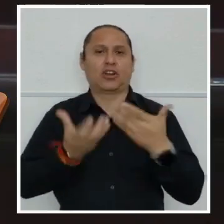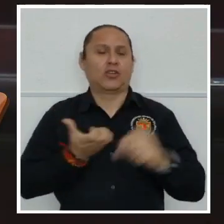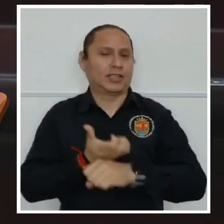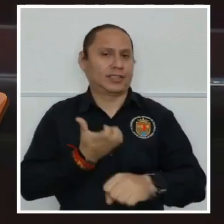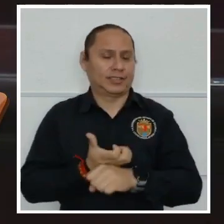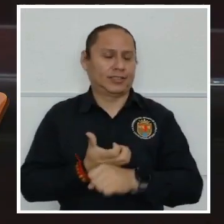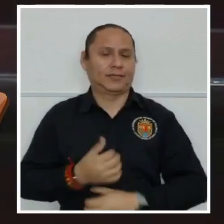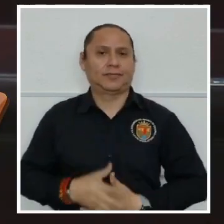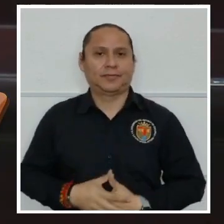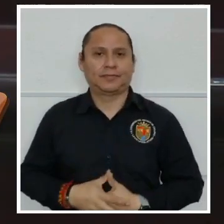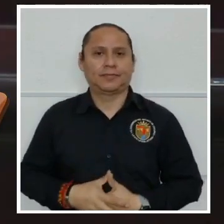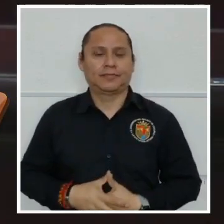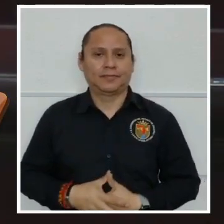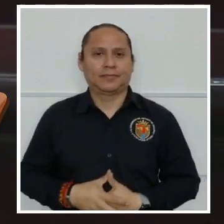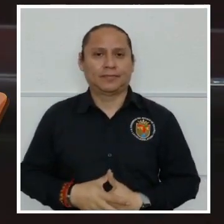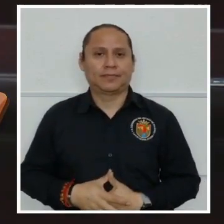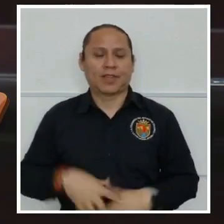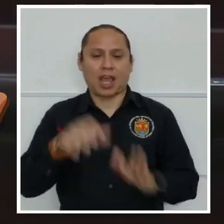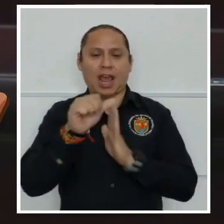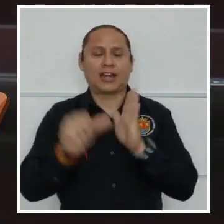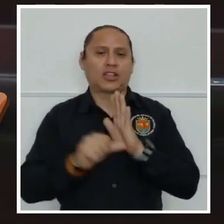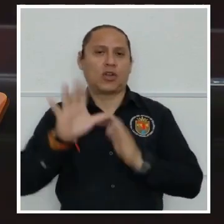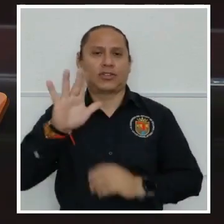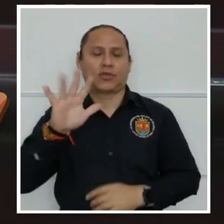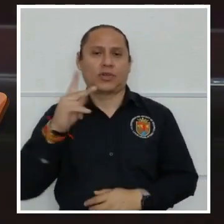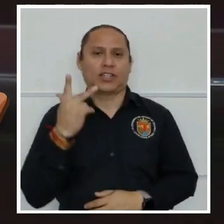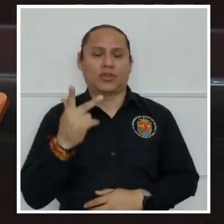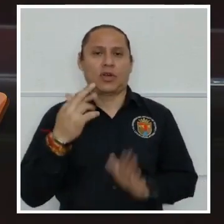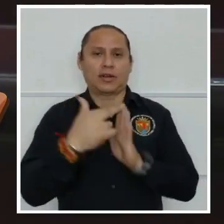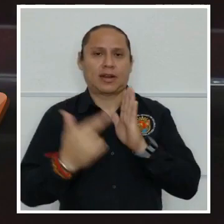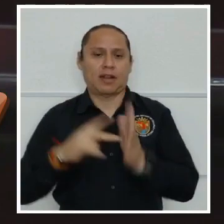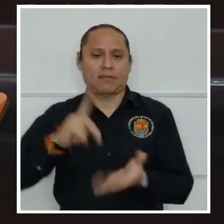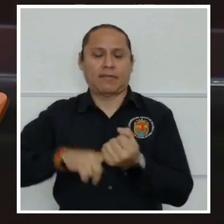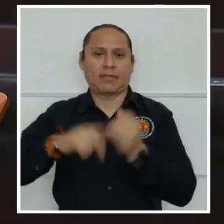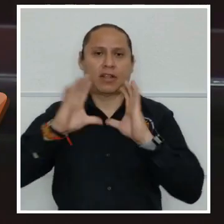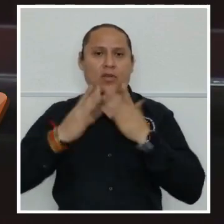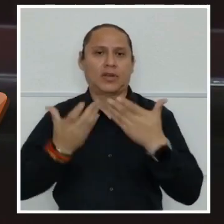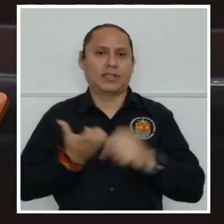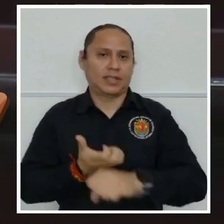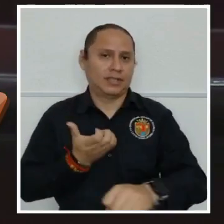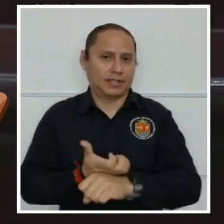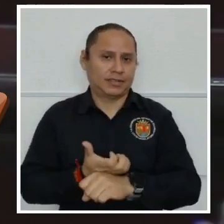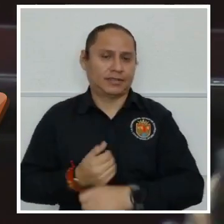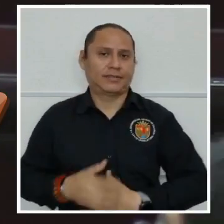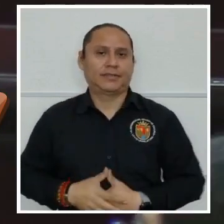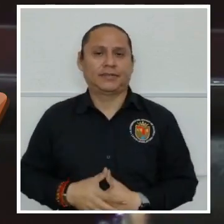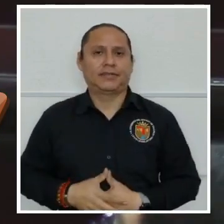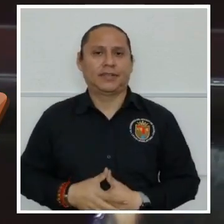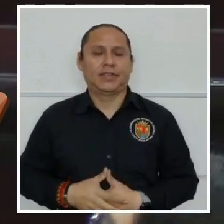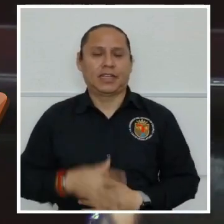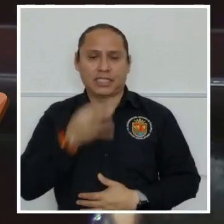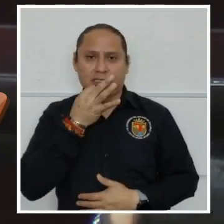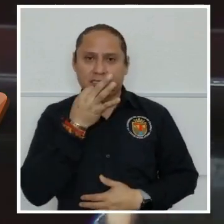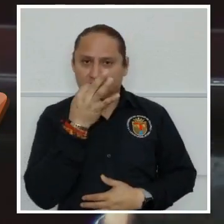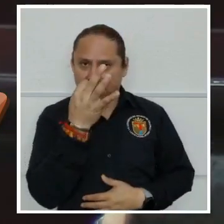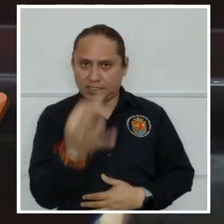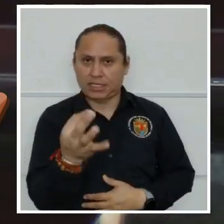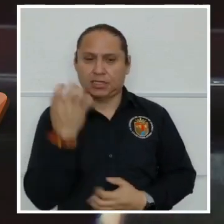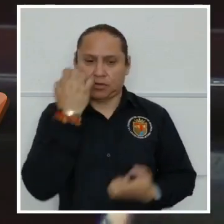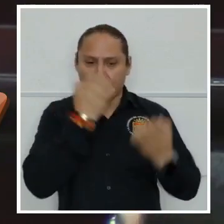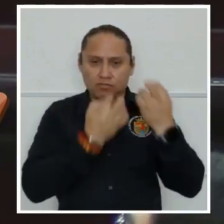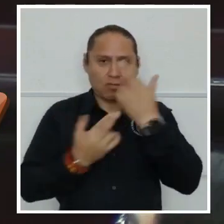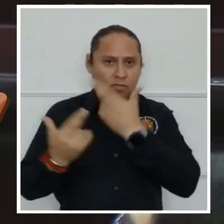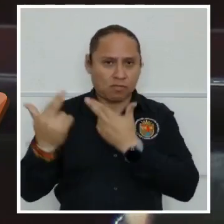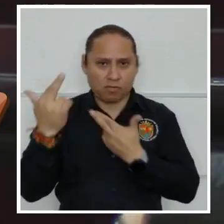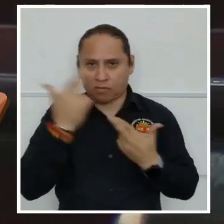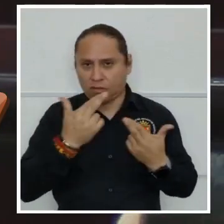Congreso del Estado. Que el artículo 58 del Reglamento Interior del Congreso del Estado establece que el análisis